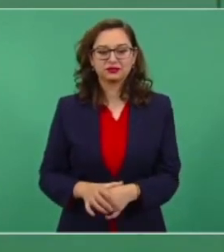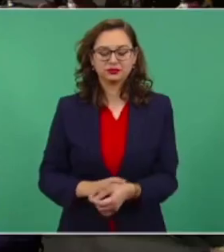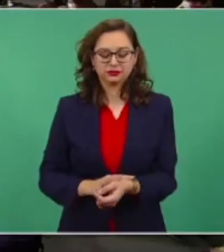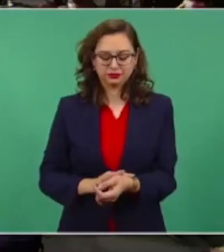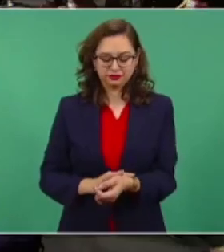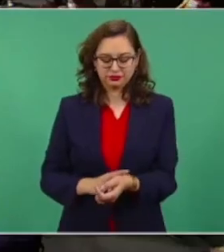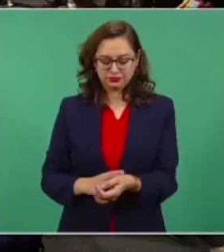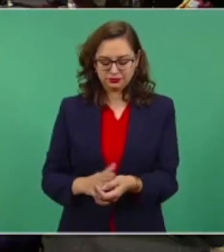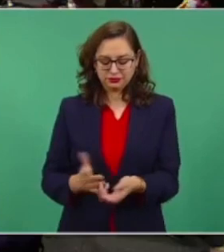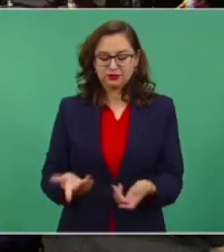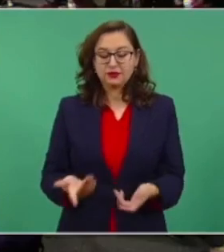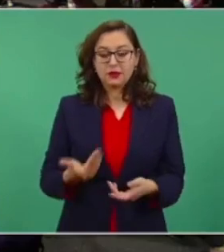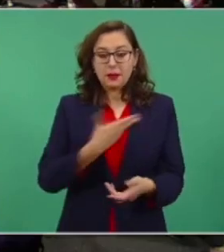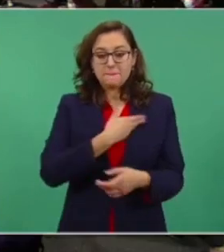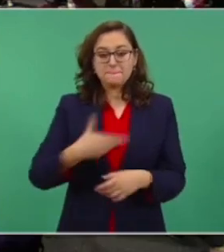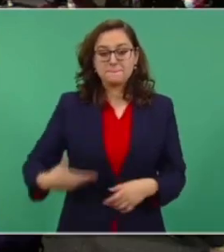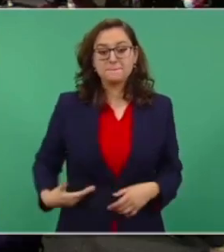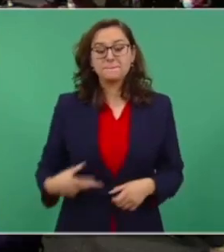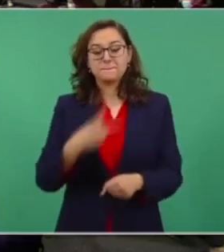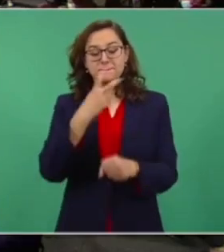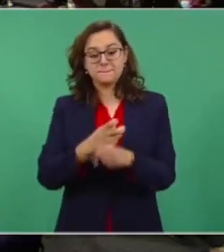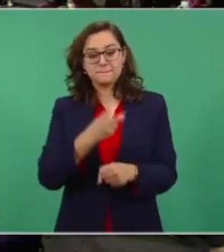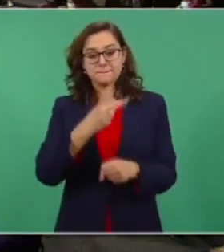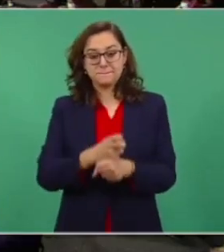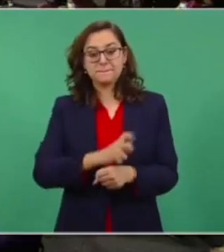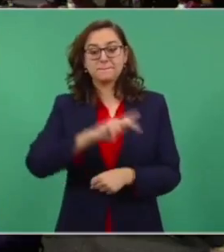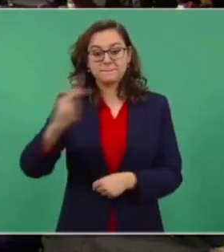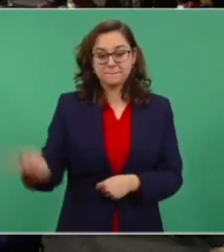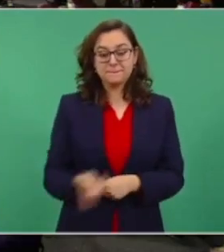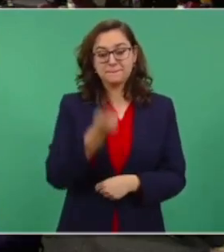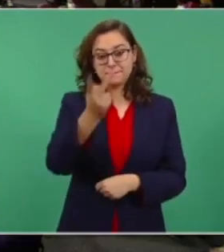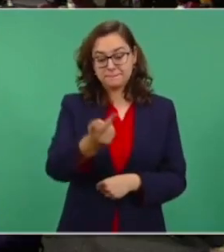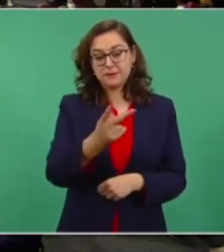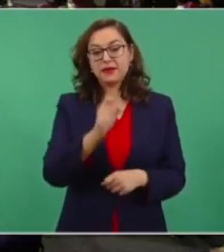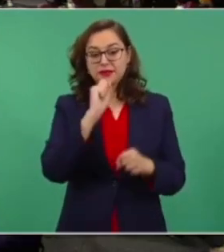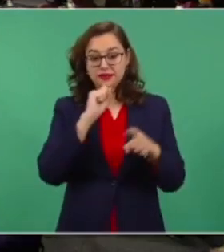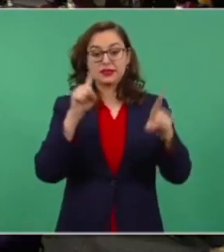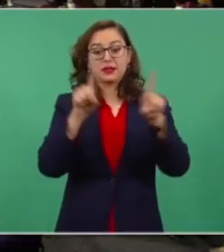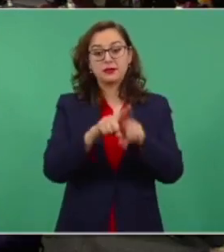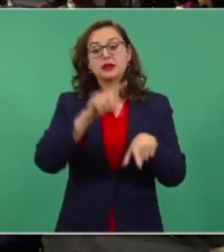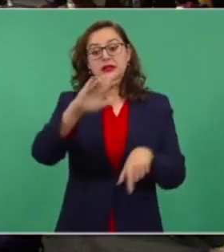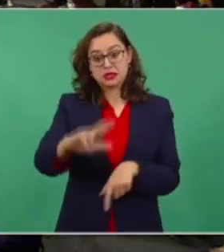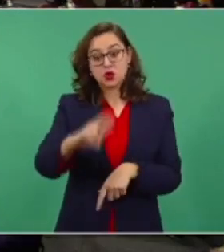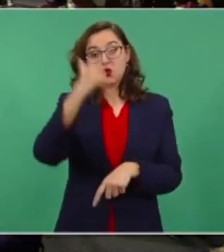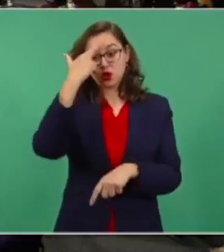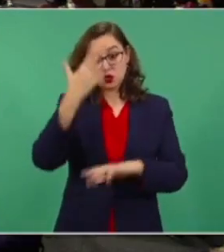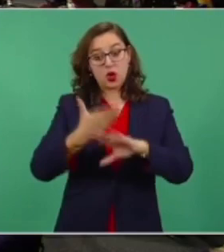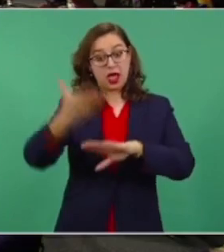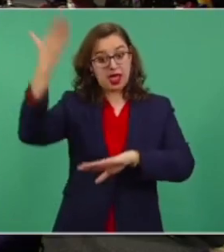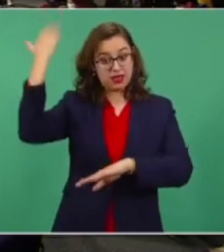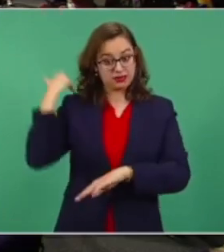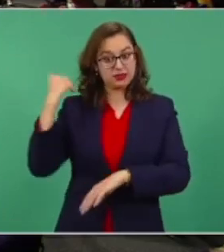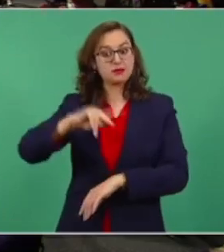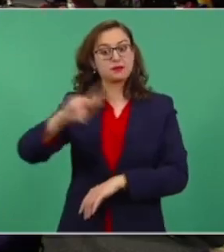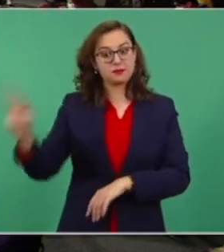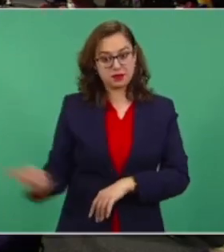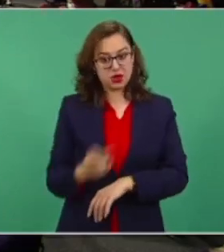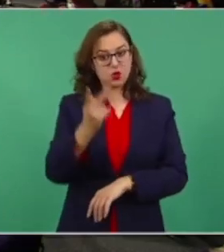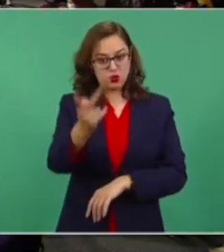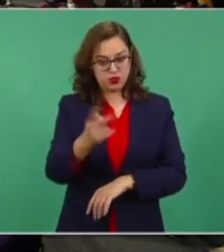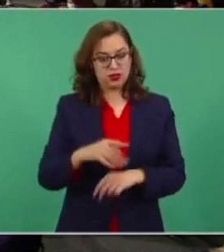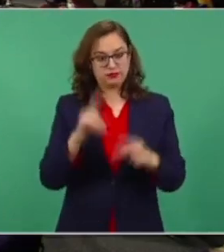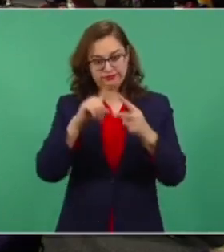Presidente, la segunda pregunta que le quiero hacer y también un recordatorio de una anterior pregunta que le había hecho también en otra